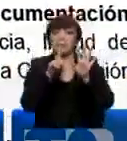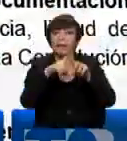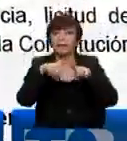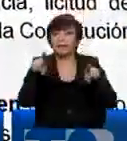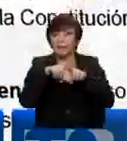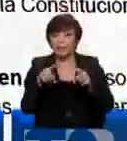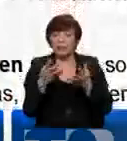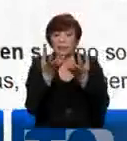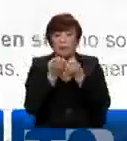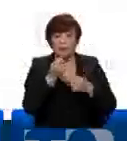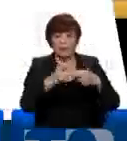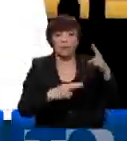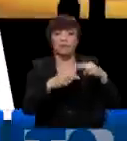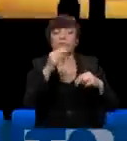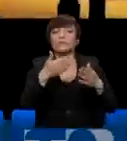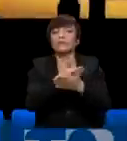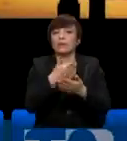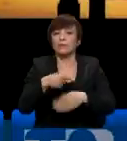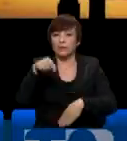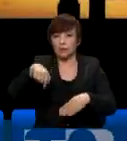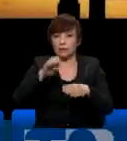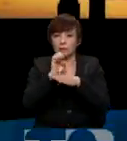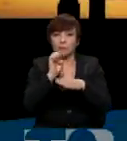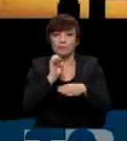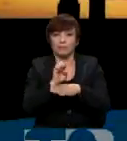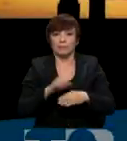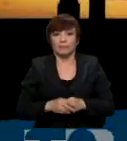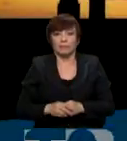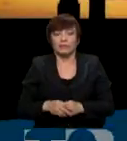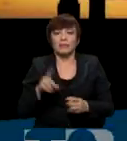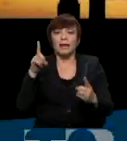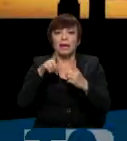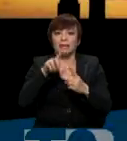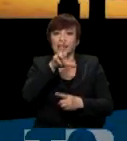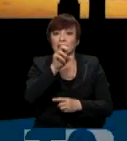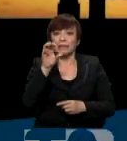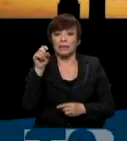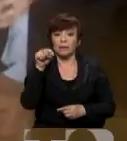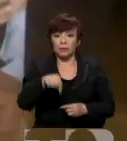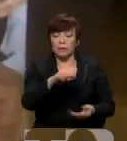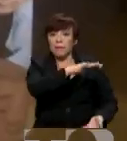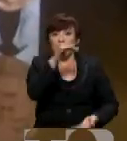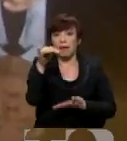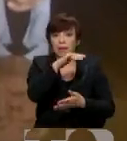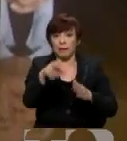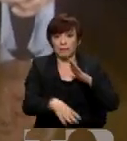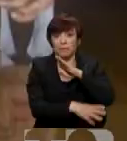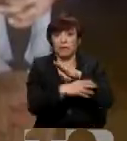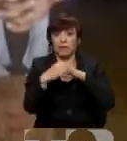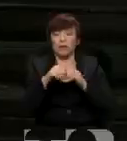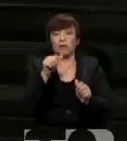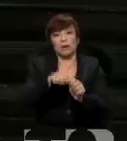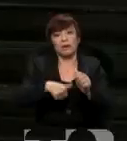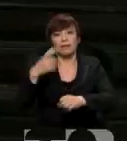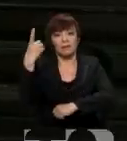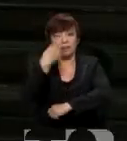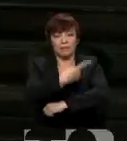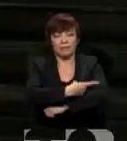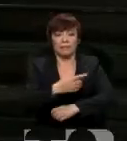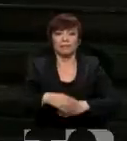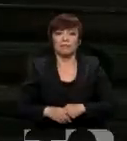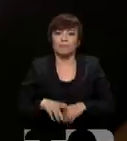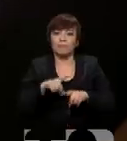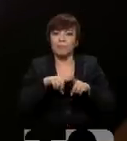para la construcción de una refinería de alta conversión de hasta 300.000 barriles de petróleo por día. Sin embargo, esto, a criterio de expertos